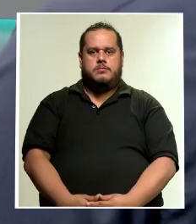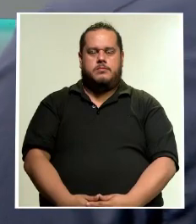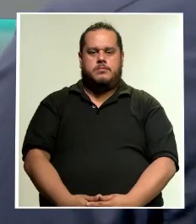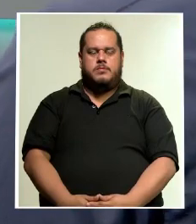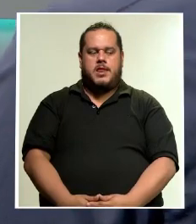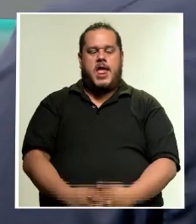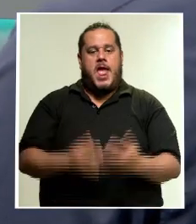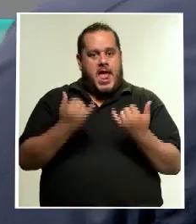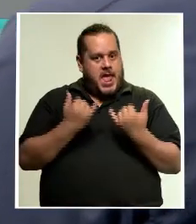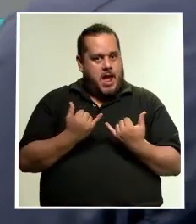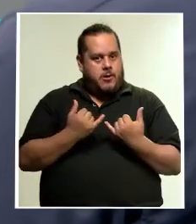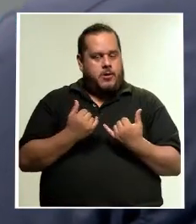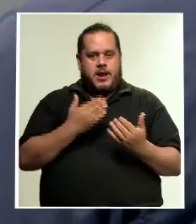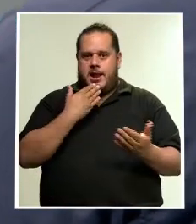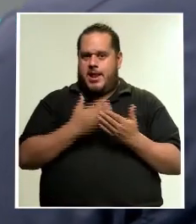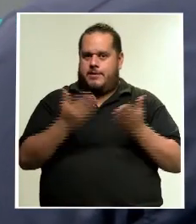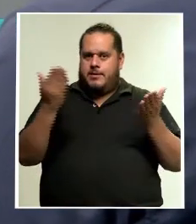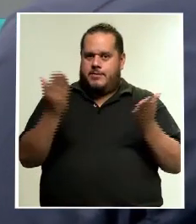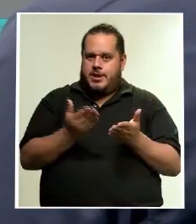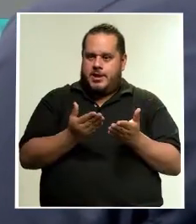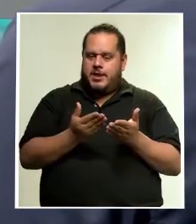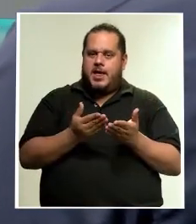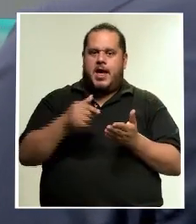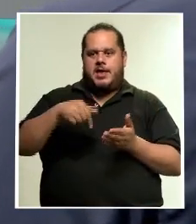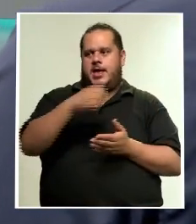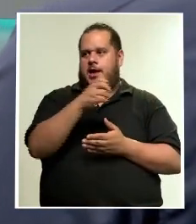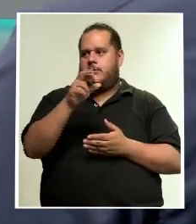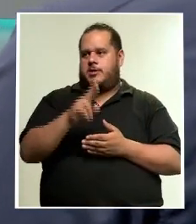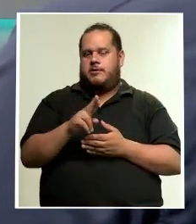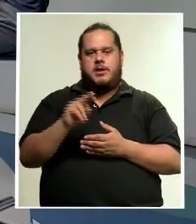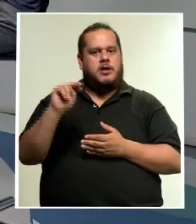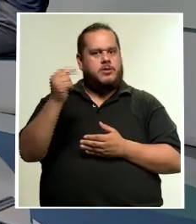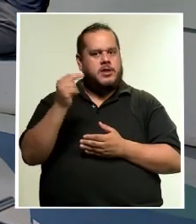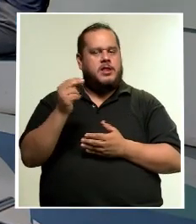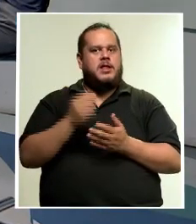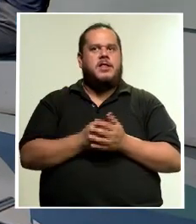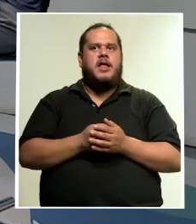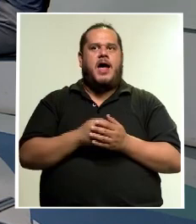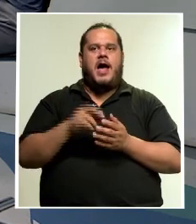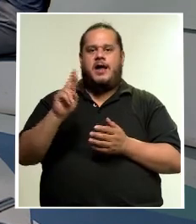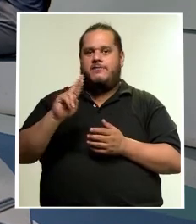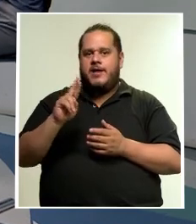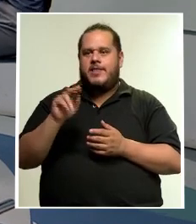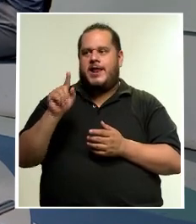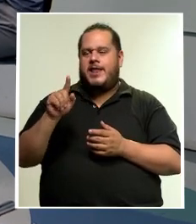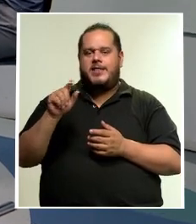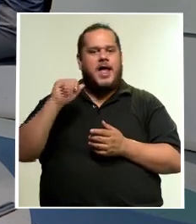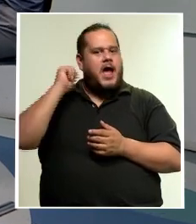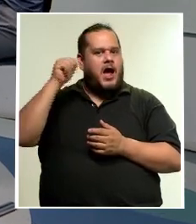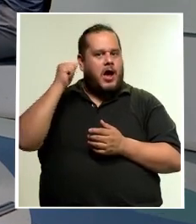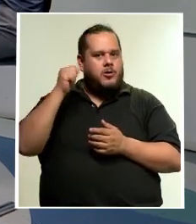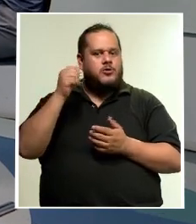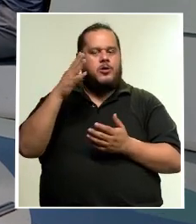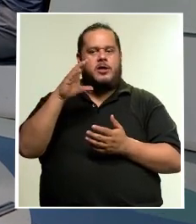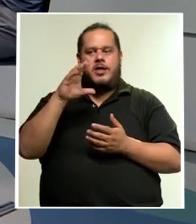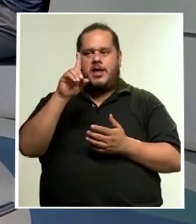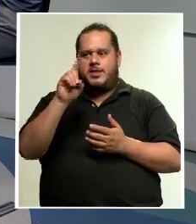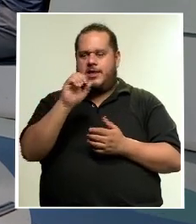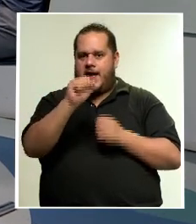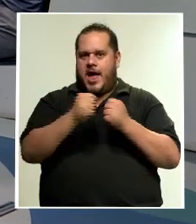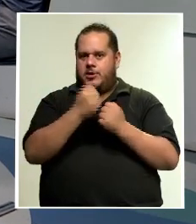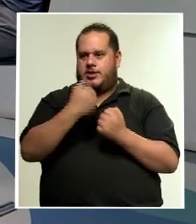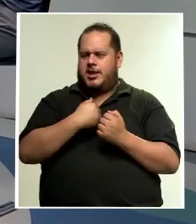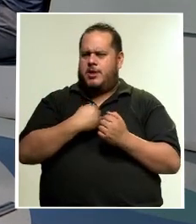Y a esta hora le damos la bienvenida en el set de Costa Rica Noticias a Randall Zúñiga, productor de Audiotopía Bicentenario, porque tenemos